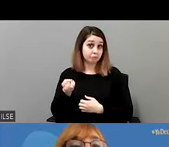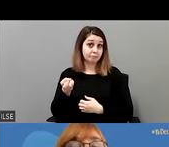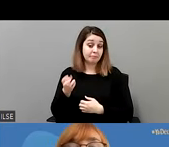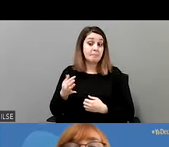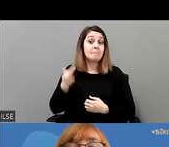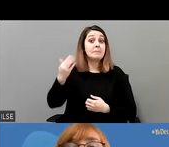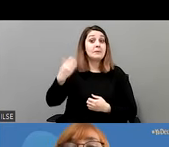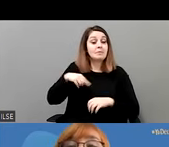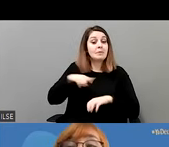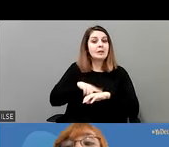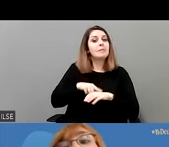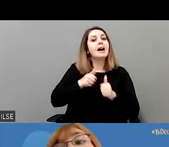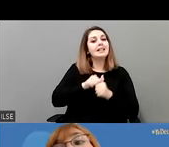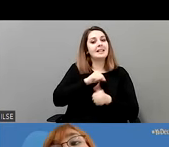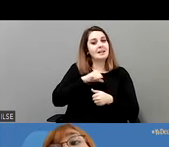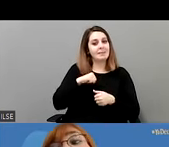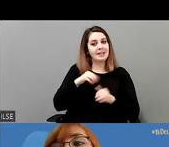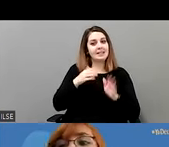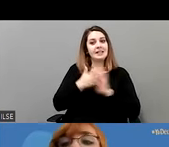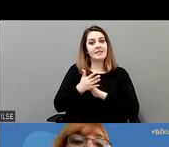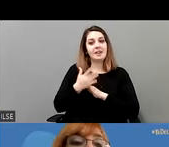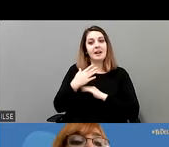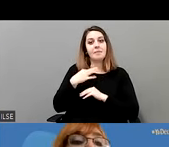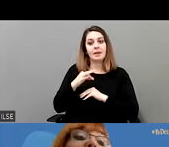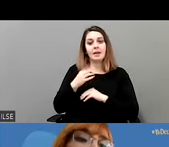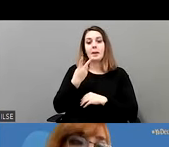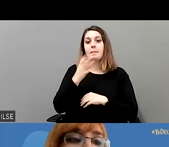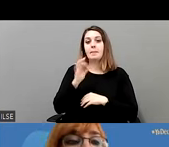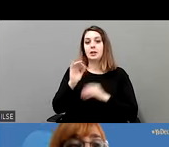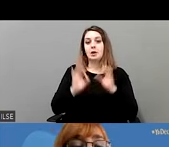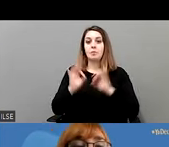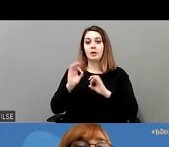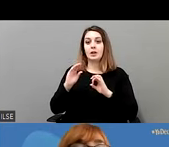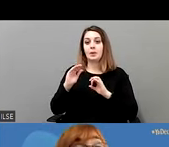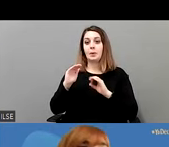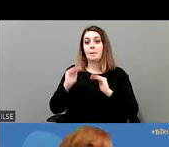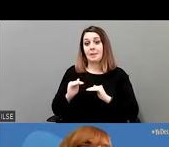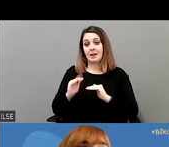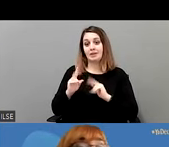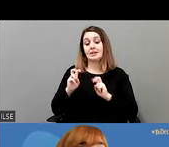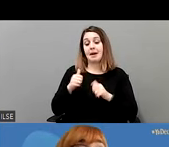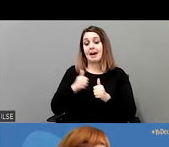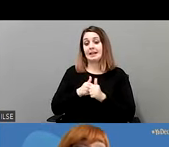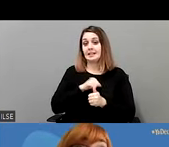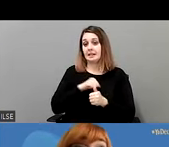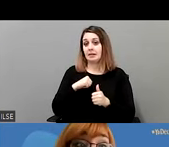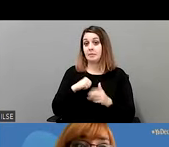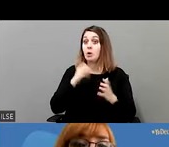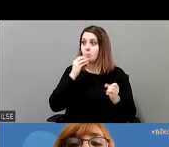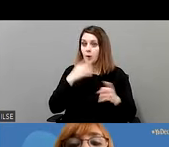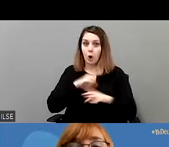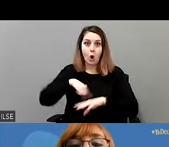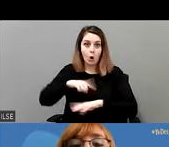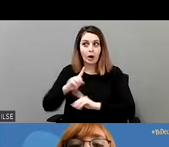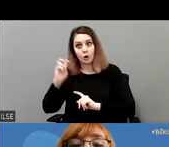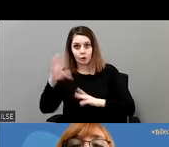vez tener asistencia personal. Y eso significa que vas a cobrar un 20% menos en cuanto a la asistencia personal. Bueno, vale, pero porque tienes más horas del